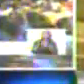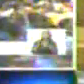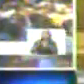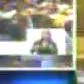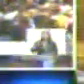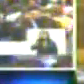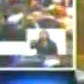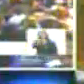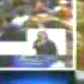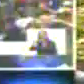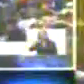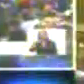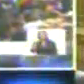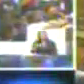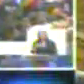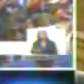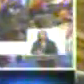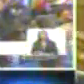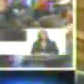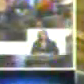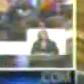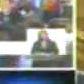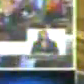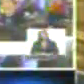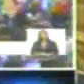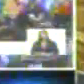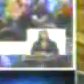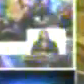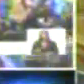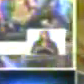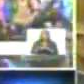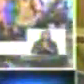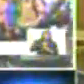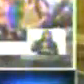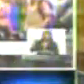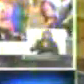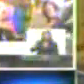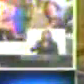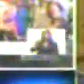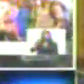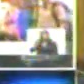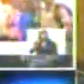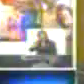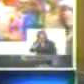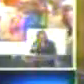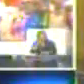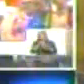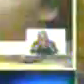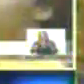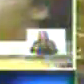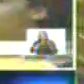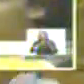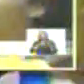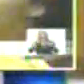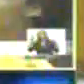De hecho, la meritocracia es un factor motivacional para cualquier individuo. Mientras más esfuerzo, más crecimiento. Mientras más crecimiento, mejor